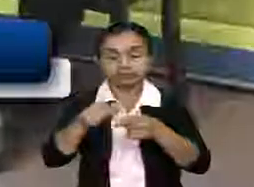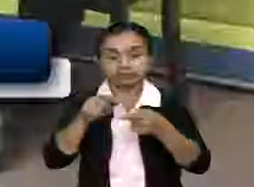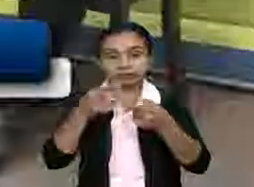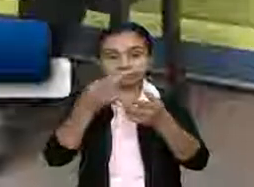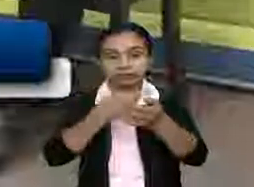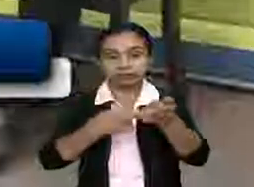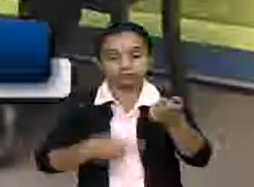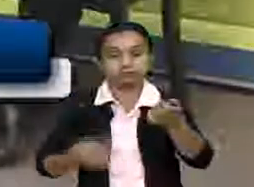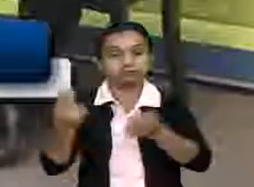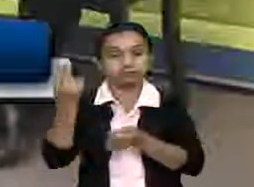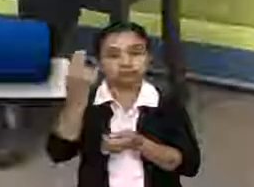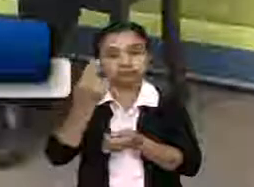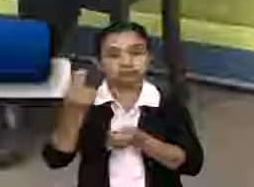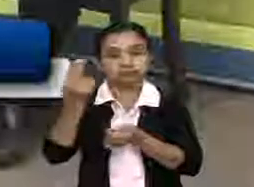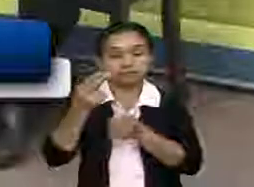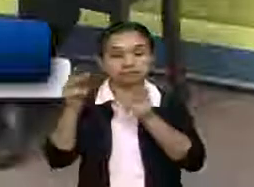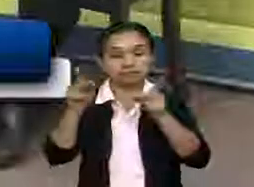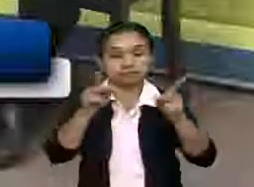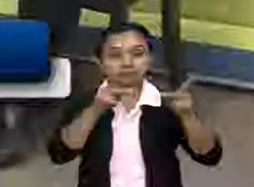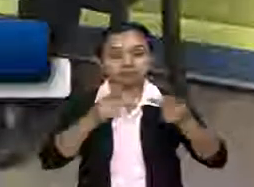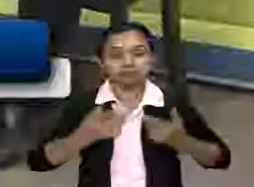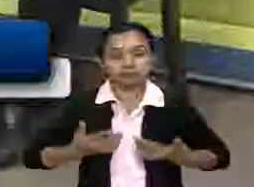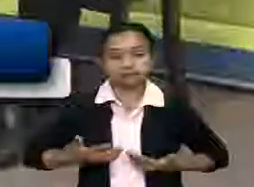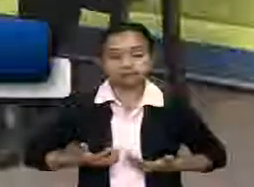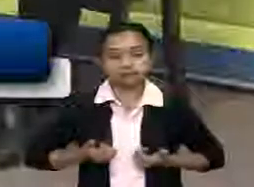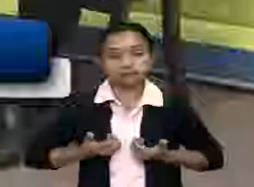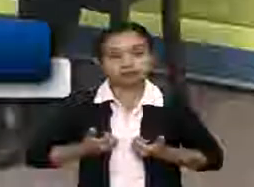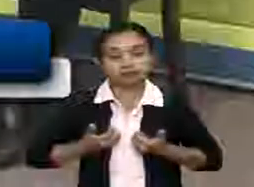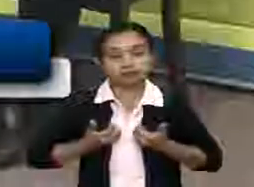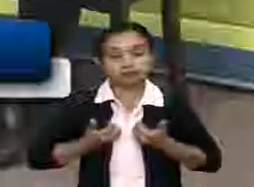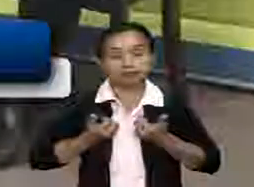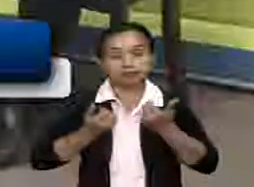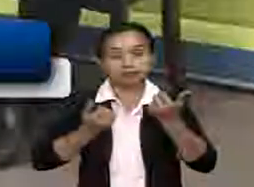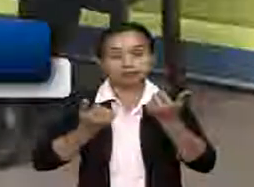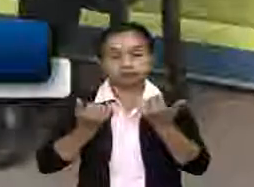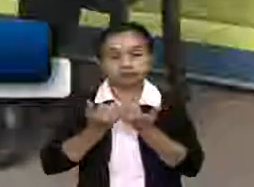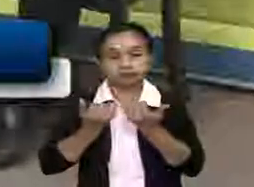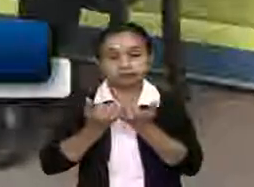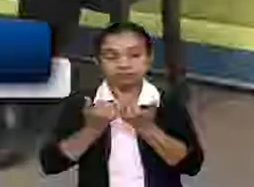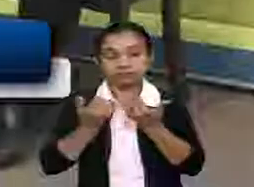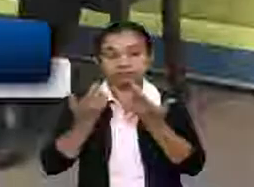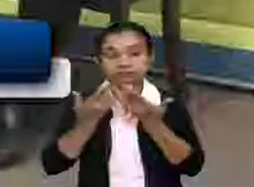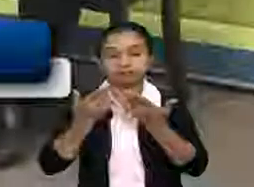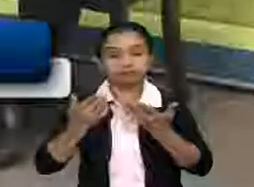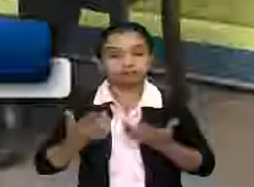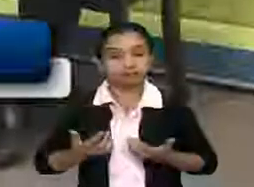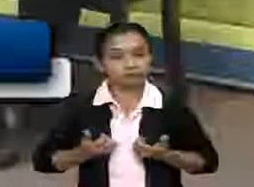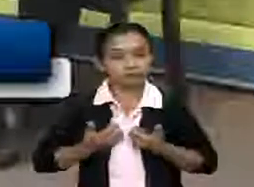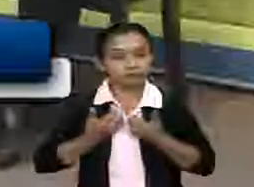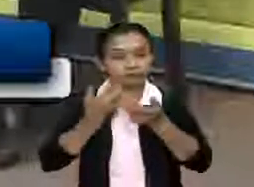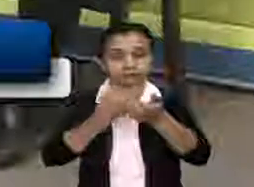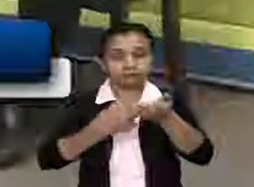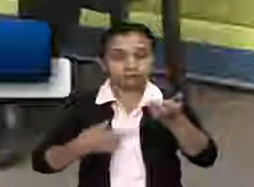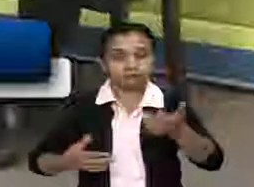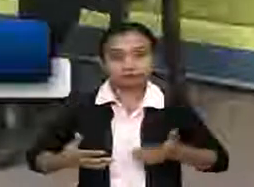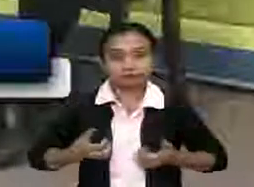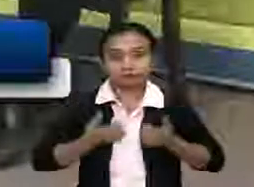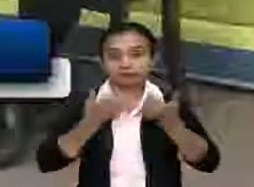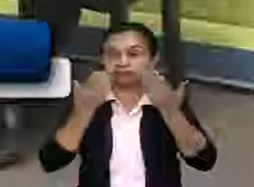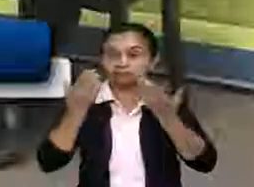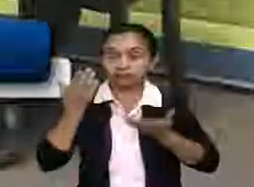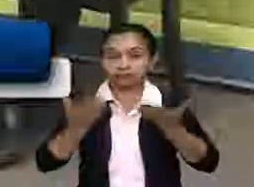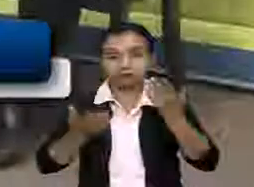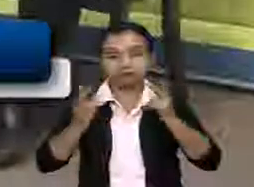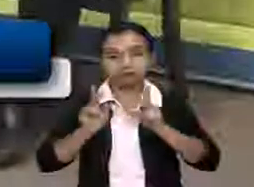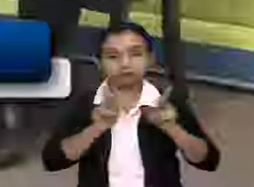lo usan más las personas que tienen cáncer y están con quimioterapia por alguna razón leucemia cáncer etcétera en la parte líquida